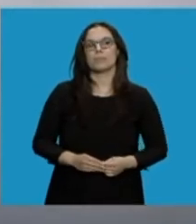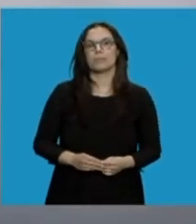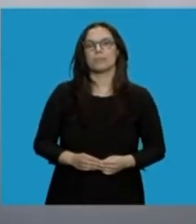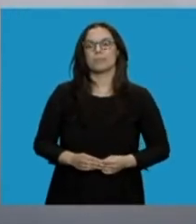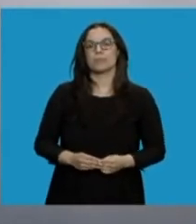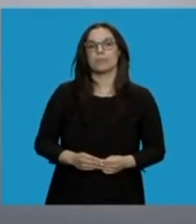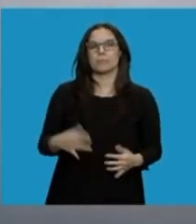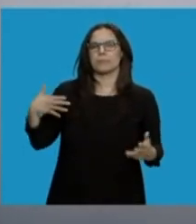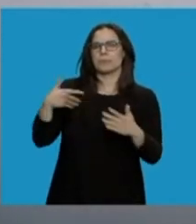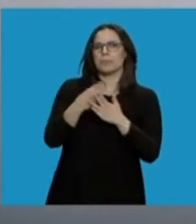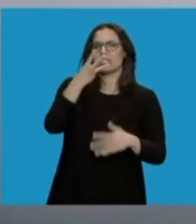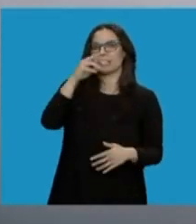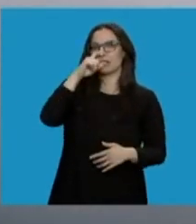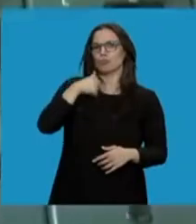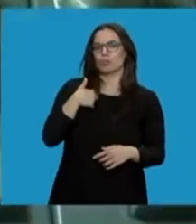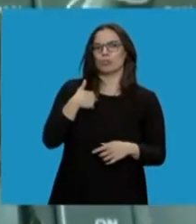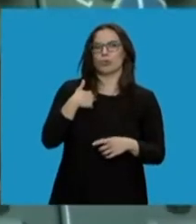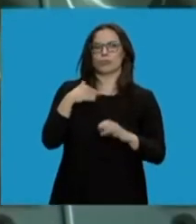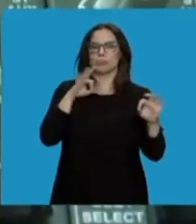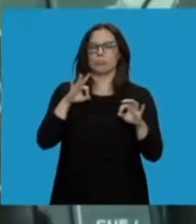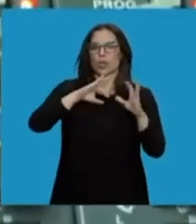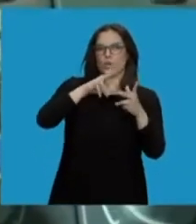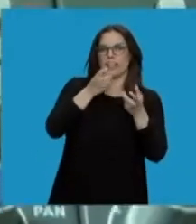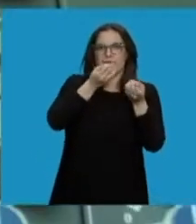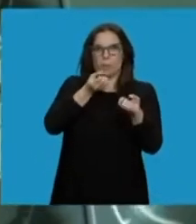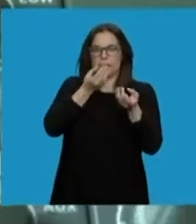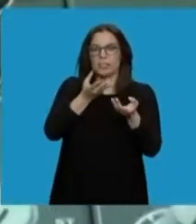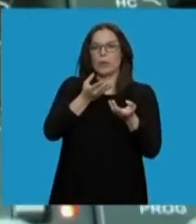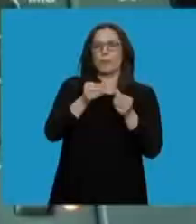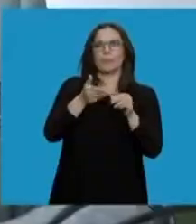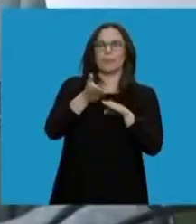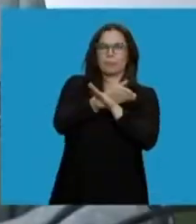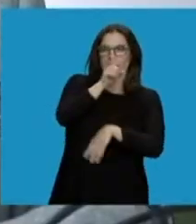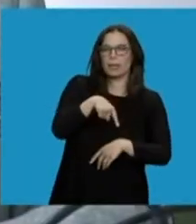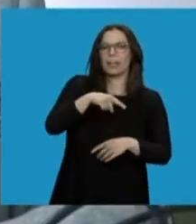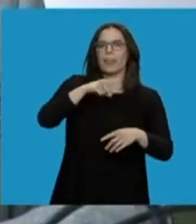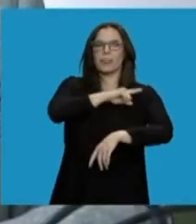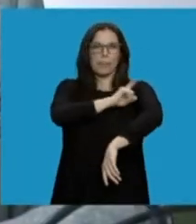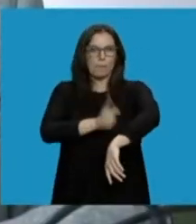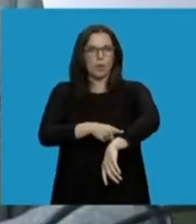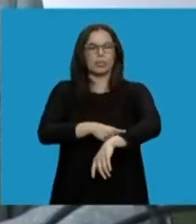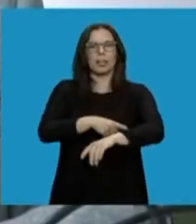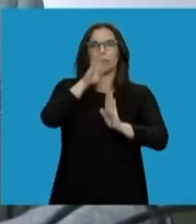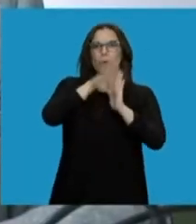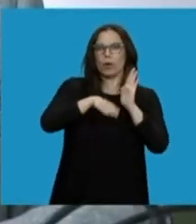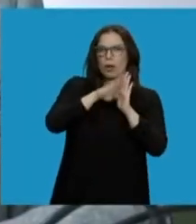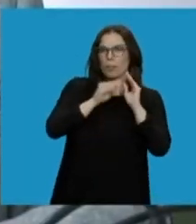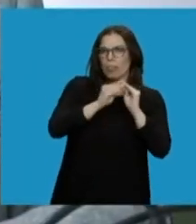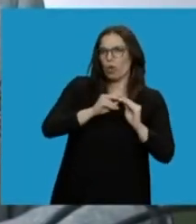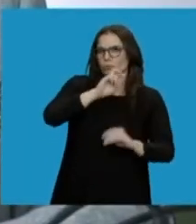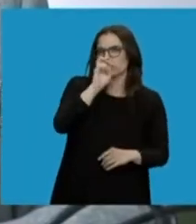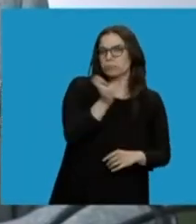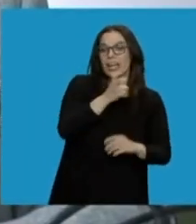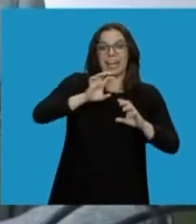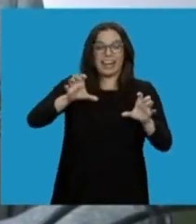Durante 30 años he estado haciendo informativos, antes hice deportes, también he hecho programación. En fin, en la